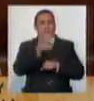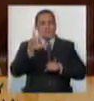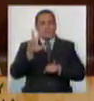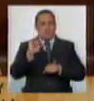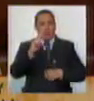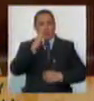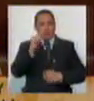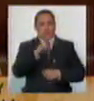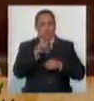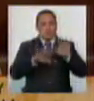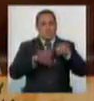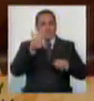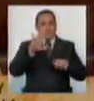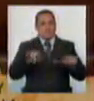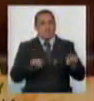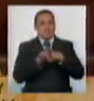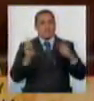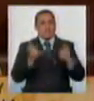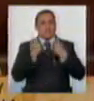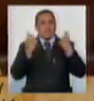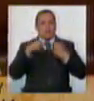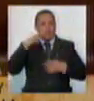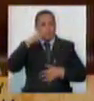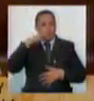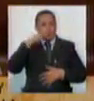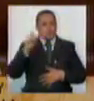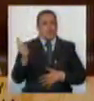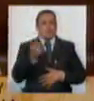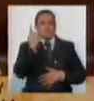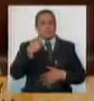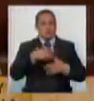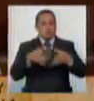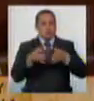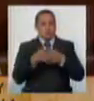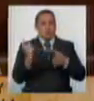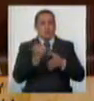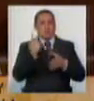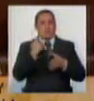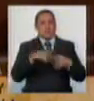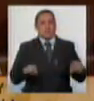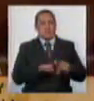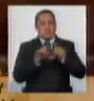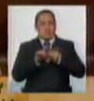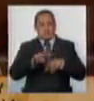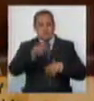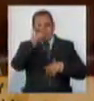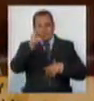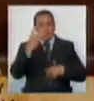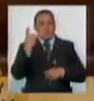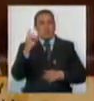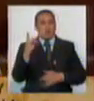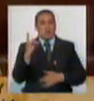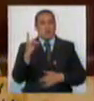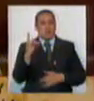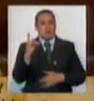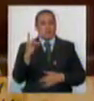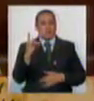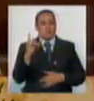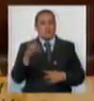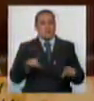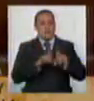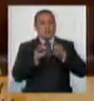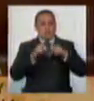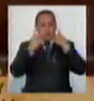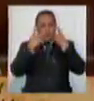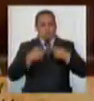del 2015 se celebró en Puno el primer gabinete binacional entre el Perú y Bolivia. La